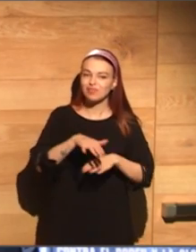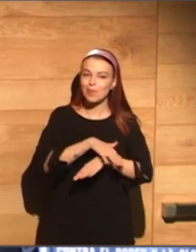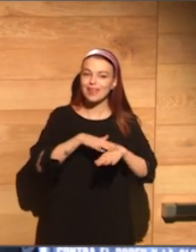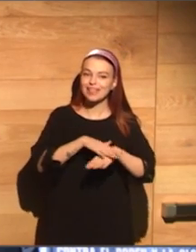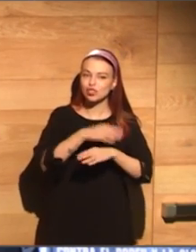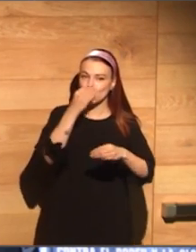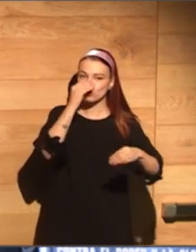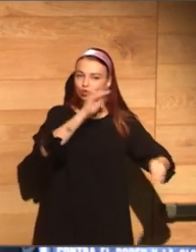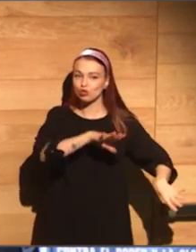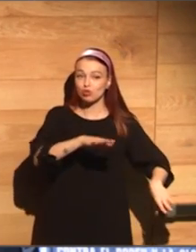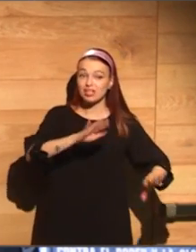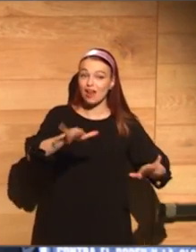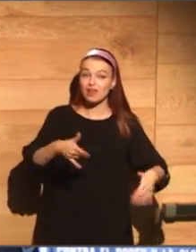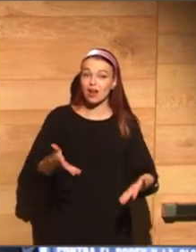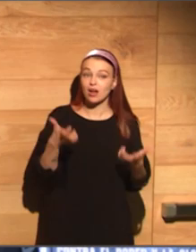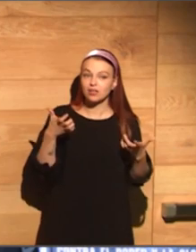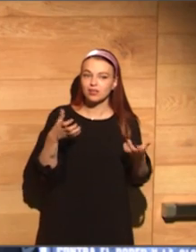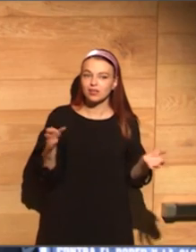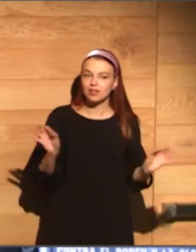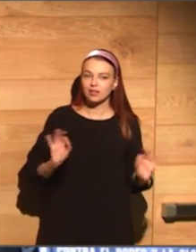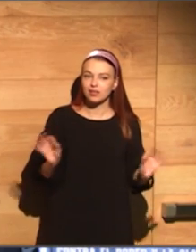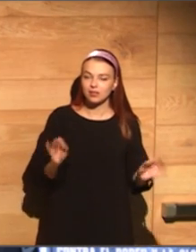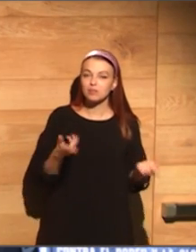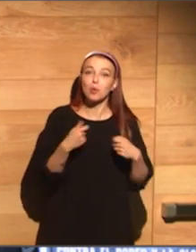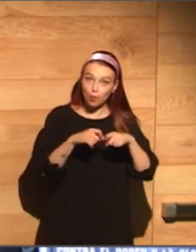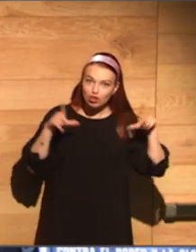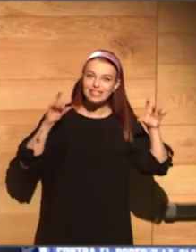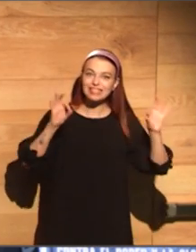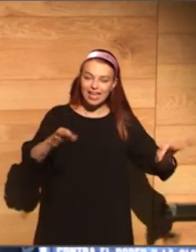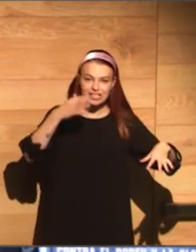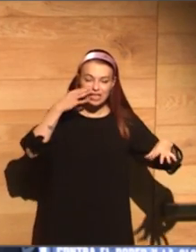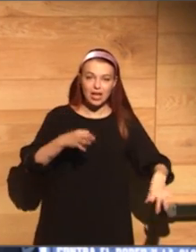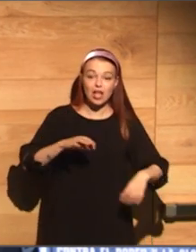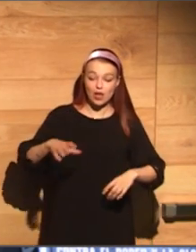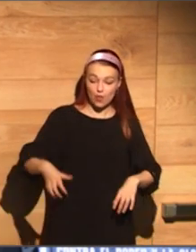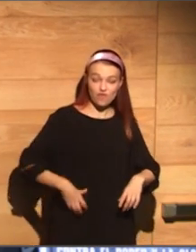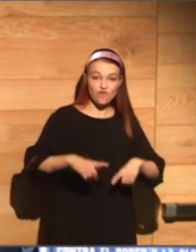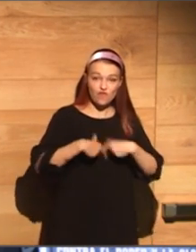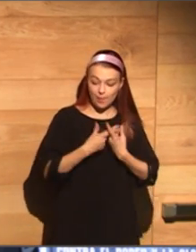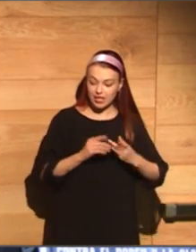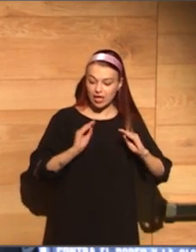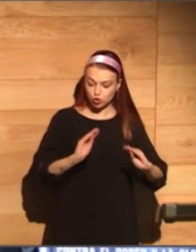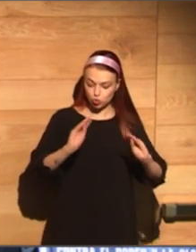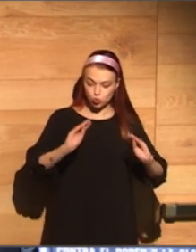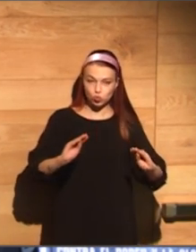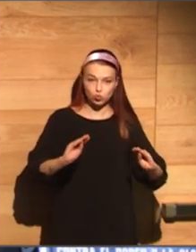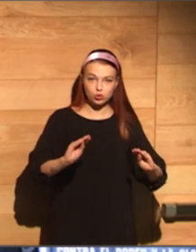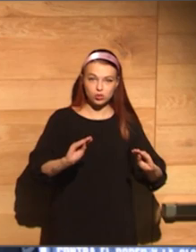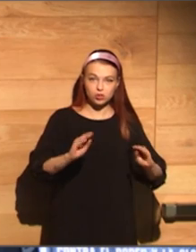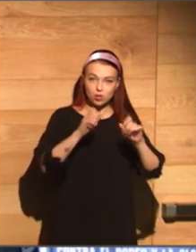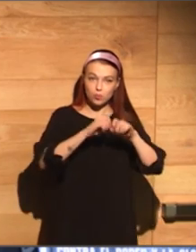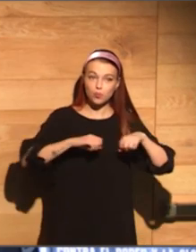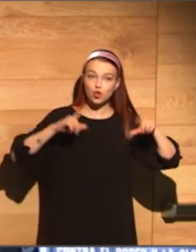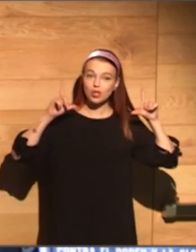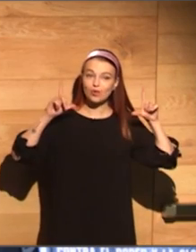Nuevamente tiro al poste. Pero este es el protagonista. Y sin embargo, los leguineche devienen en...